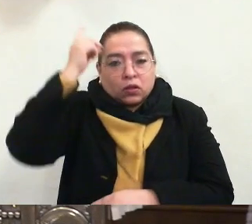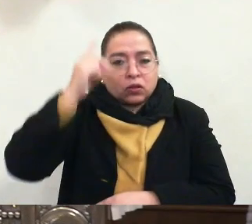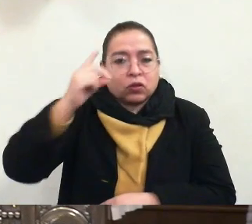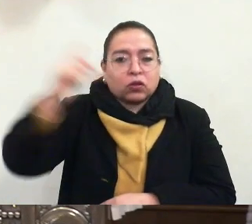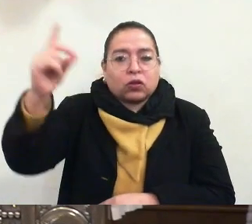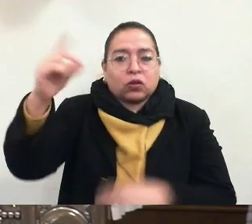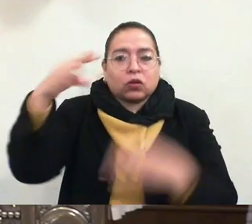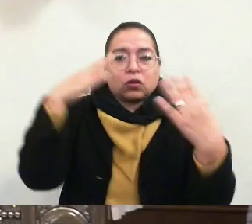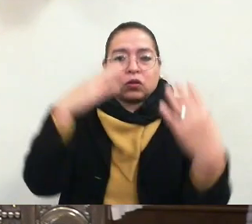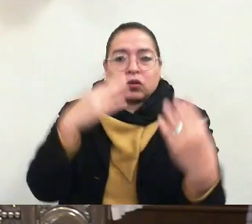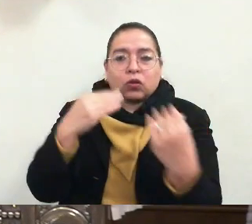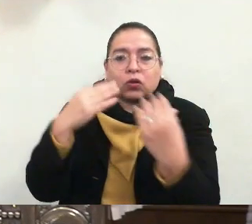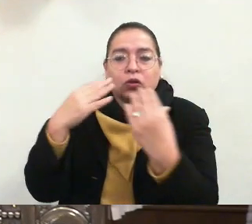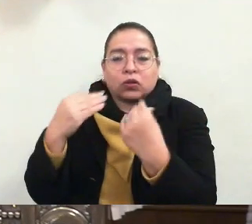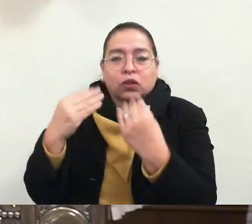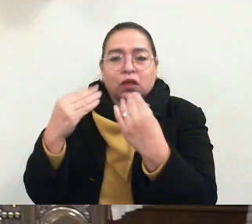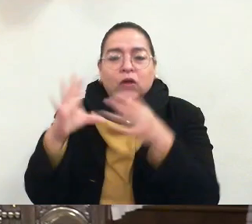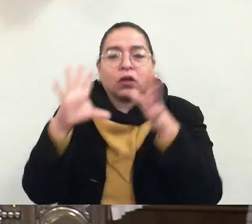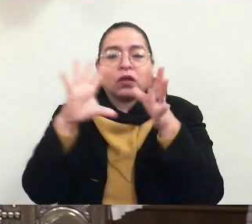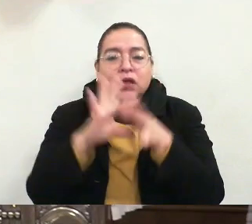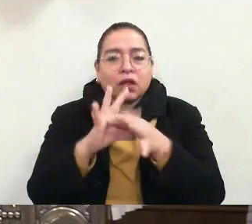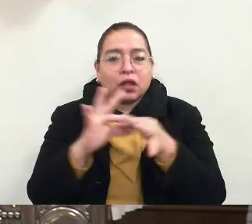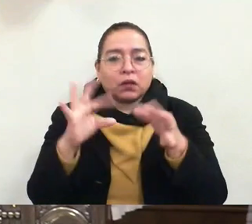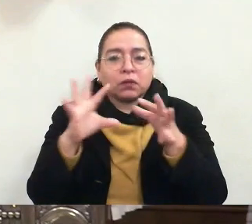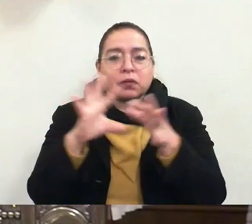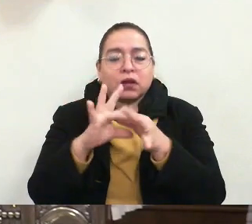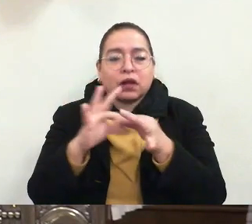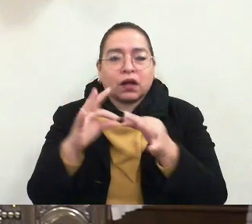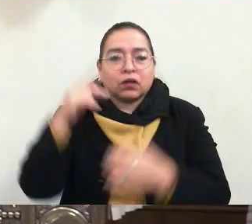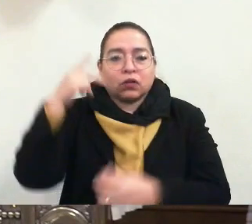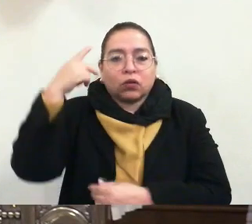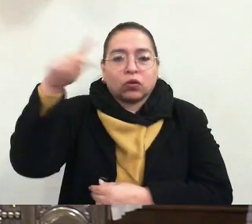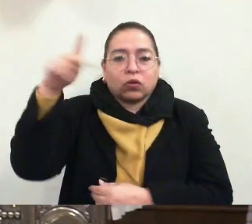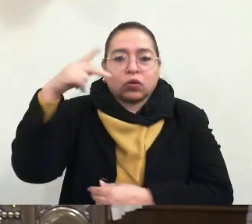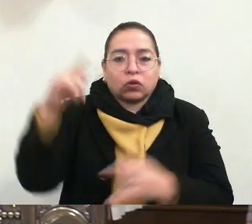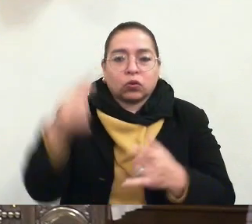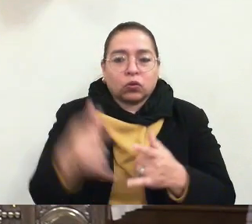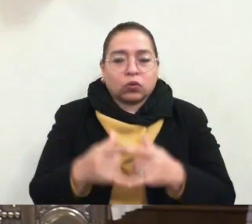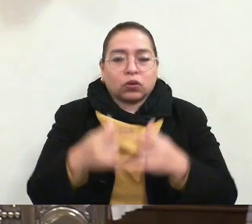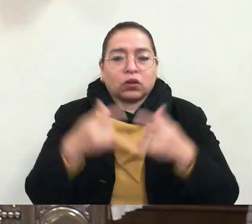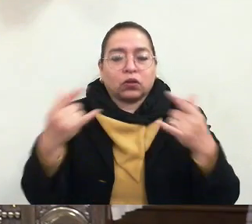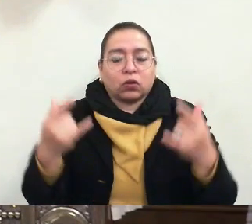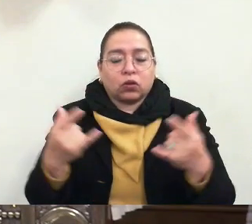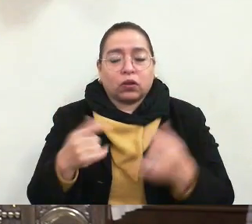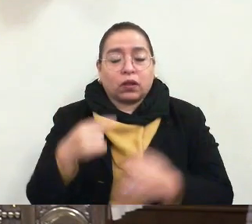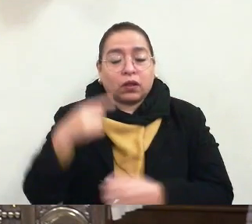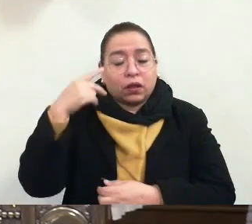para ayudarnos a entender la historia, los hechos.